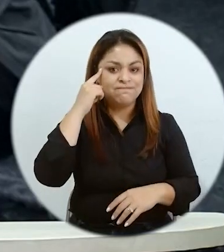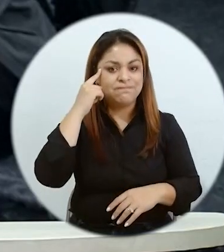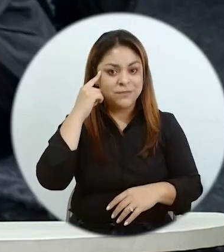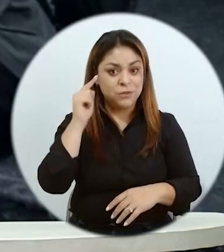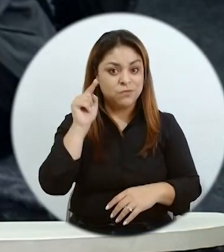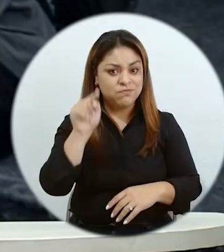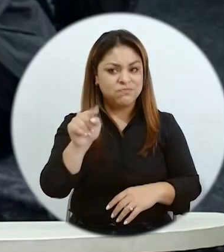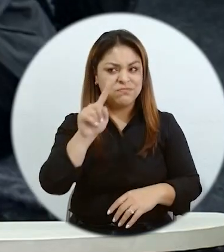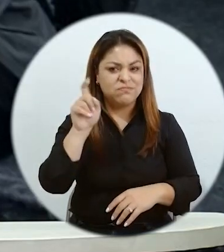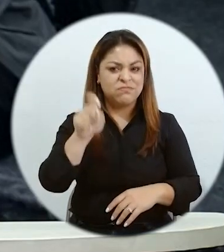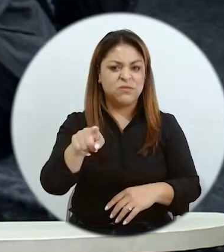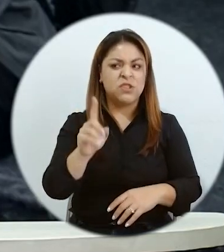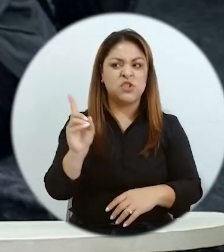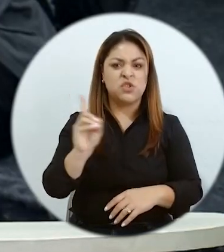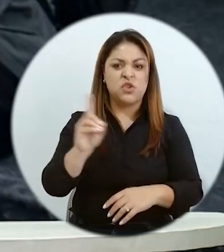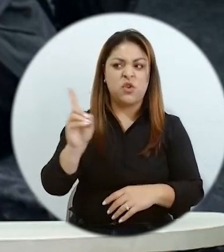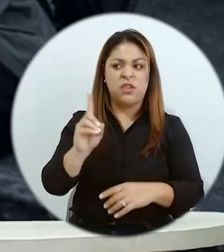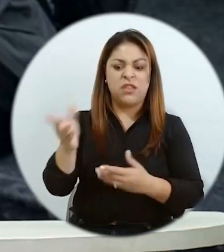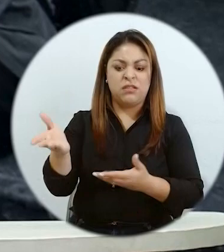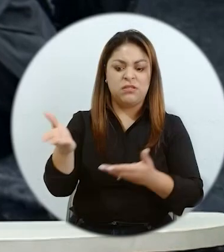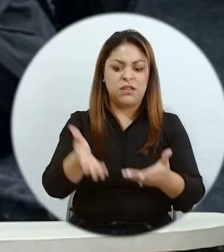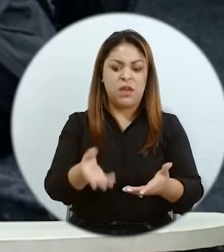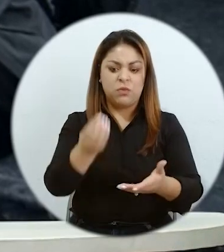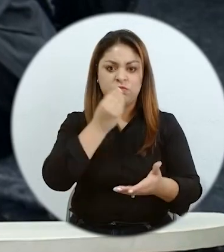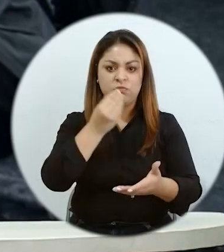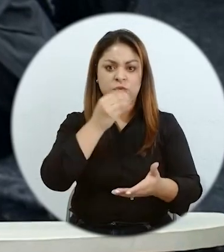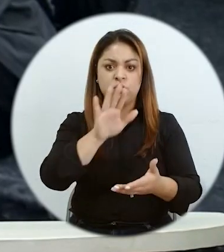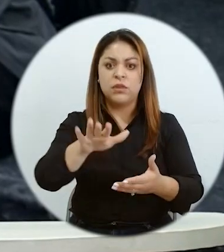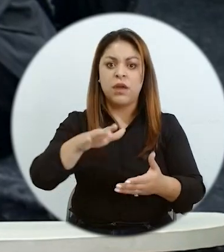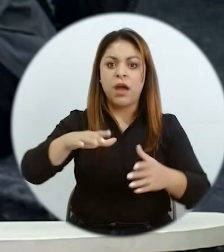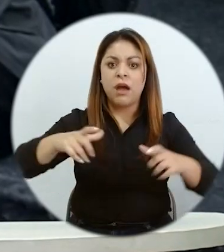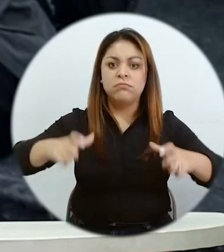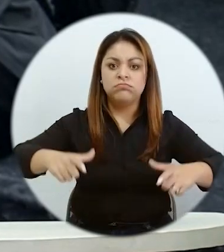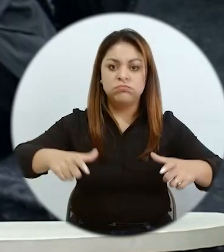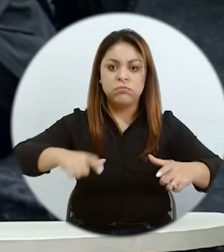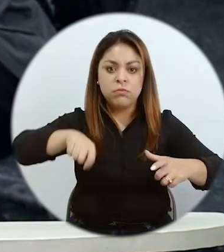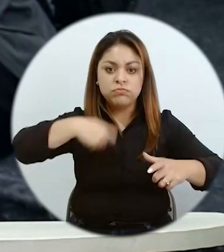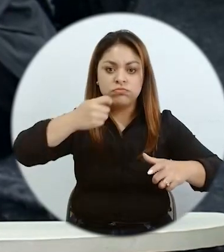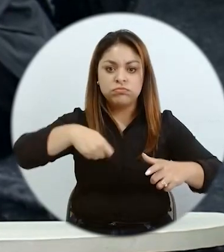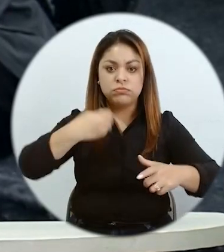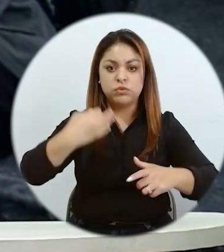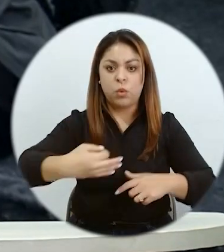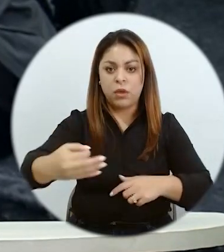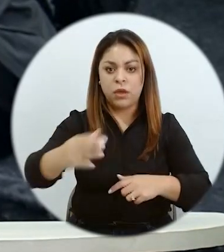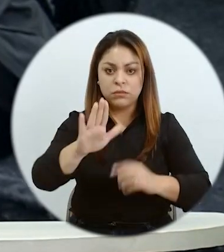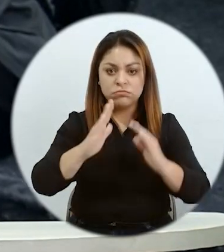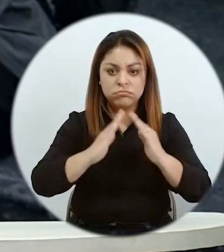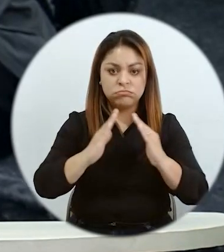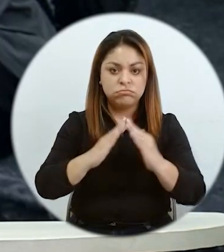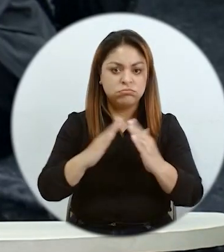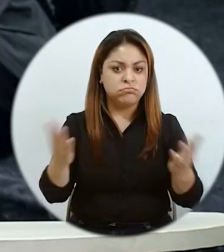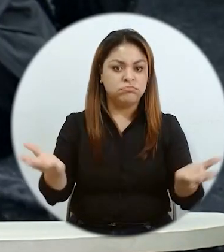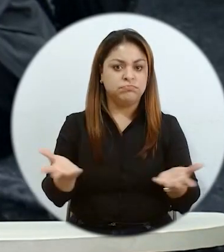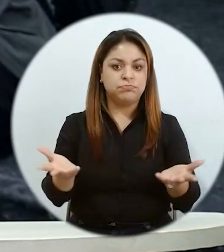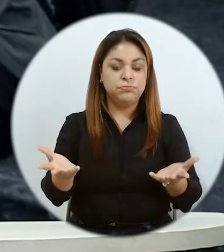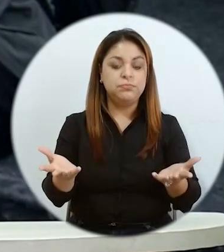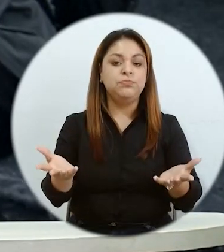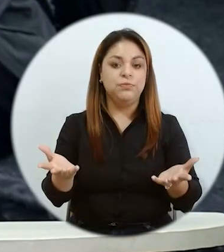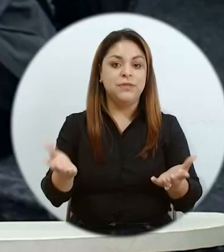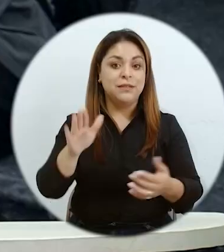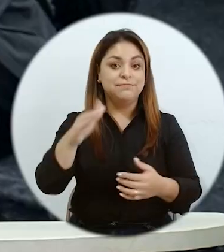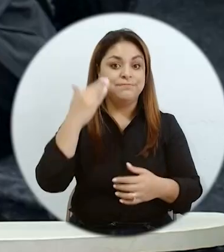usted se pregunta de dónde viene la comida que llega a su mesa todos los días. Pues tenemos que